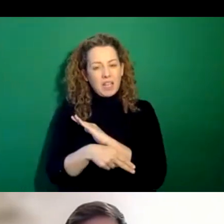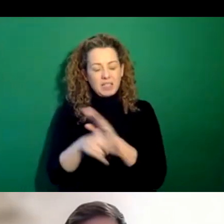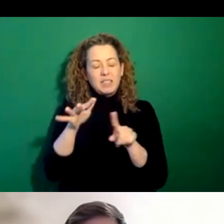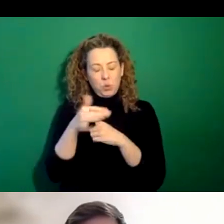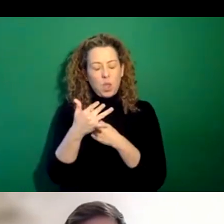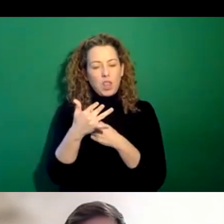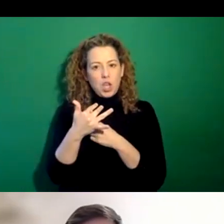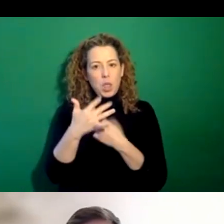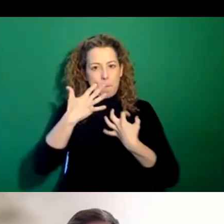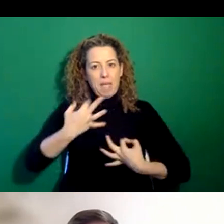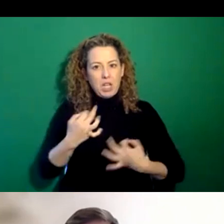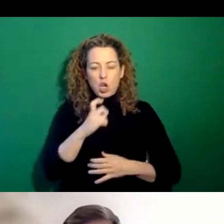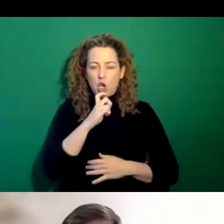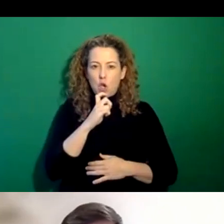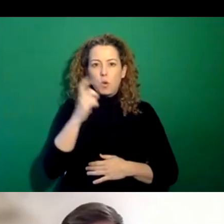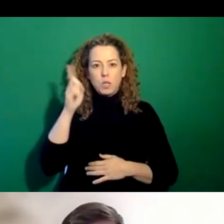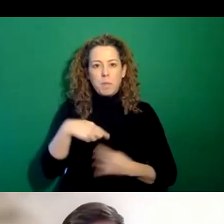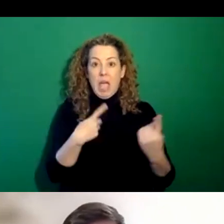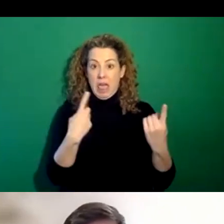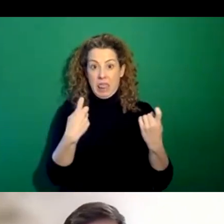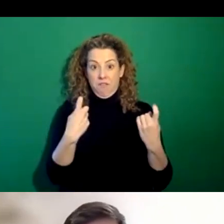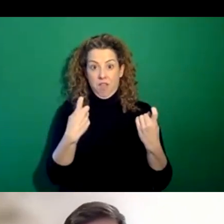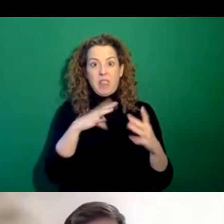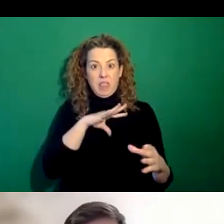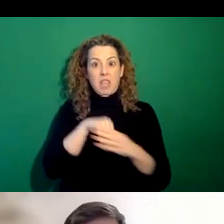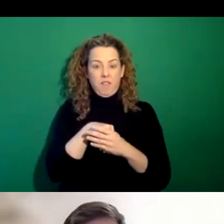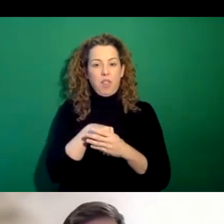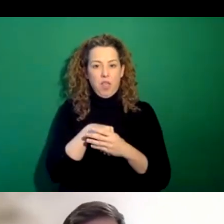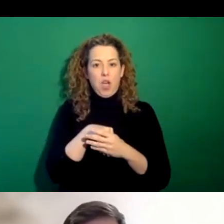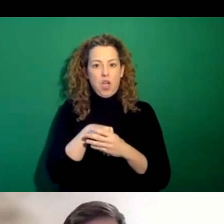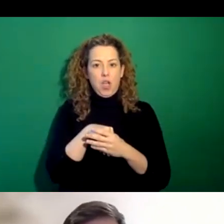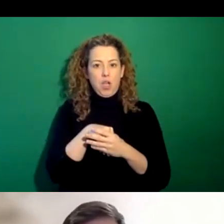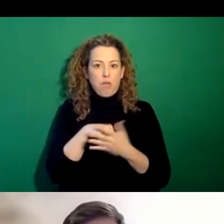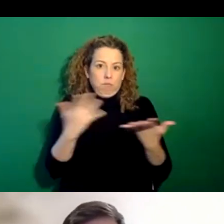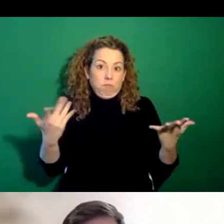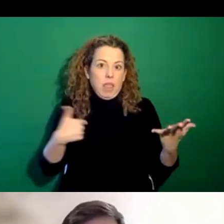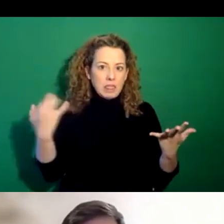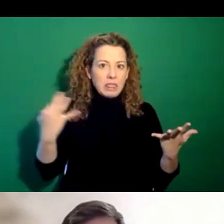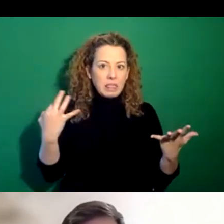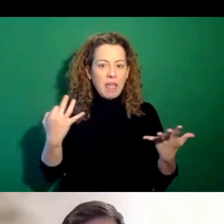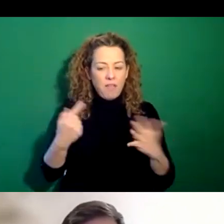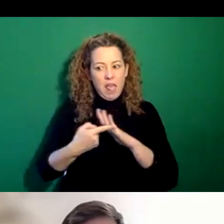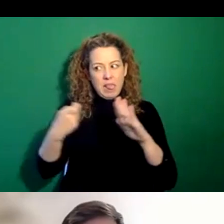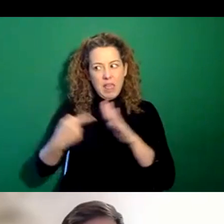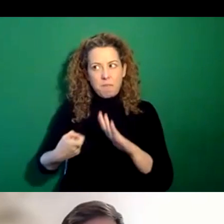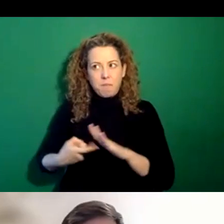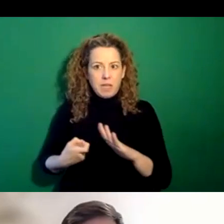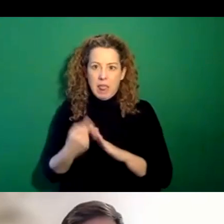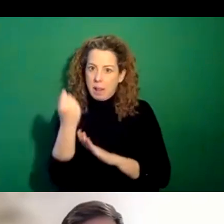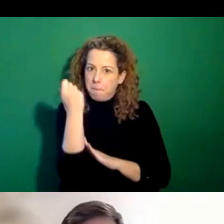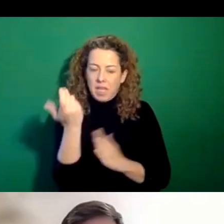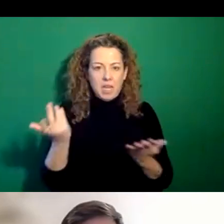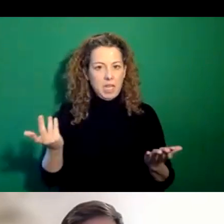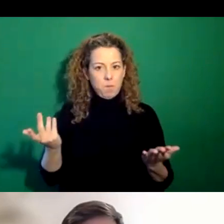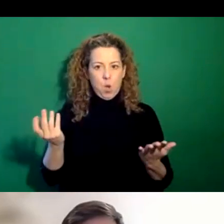situaciones de peligro y, por lo tanto, la necesidad de hacer esas intervenciones que deberían de ser eliminadas al mínimo